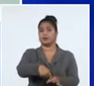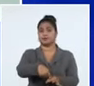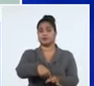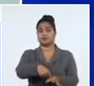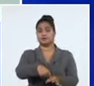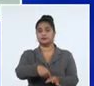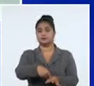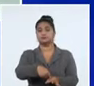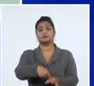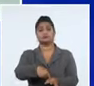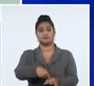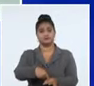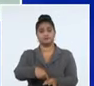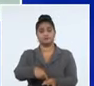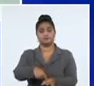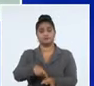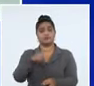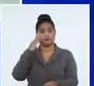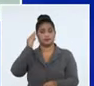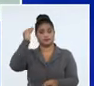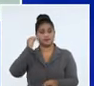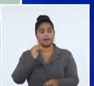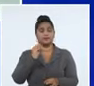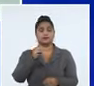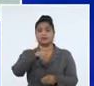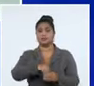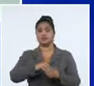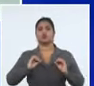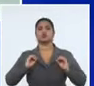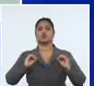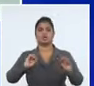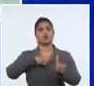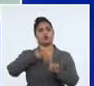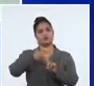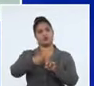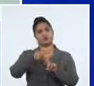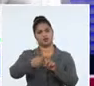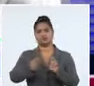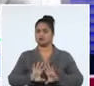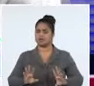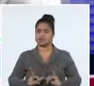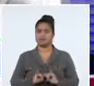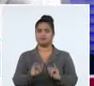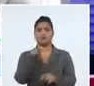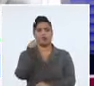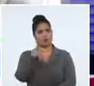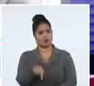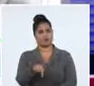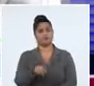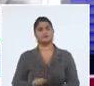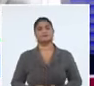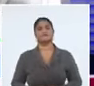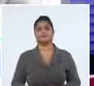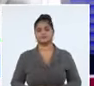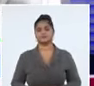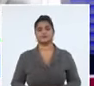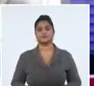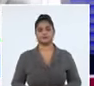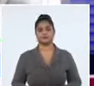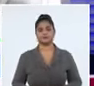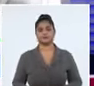sido el laboratorio en los últimos tiempos, no reporta casos positivos a la COVID-19. Indiscutiblemente, como han dado a